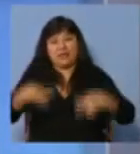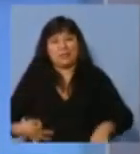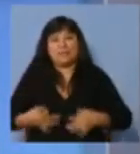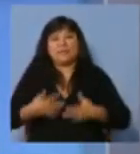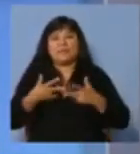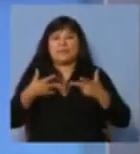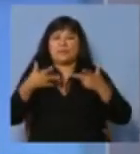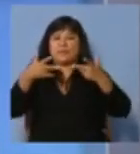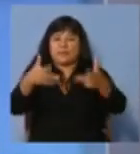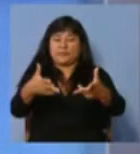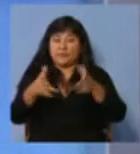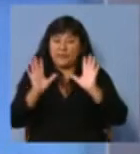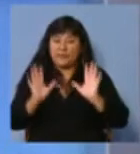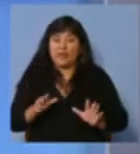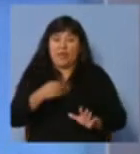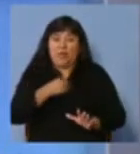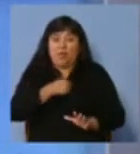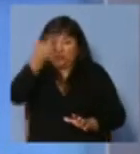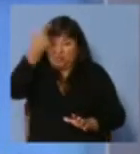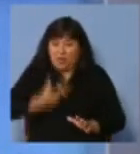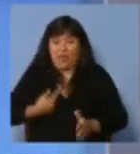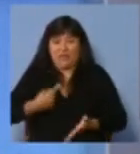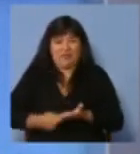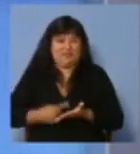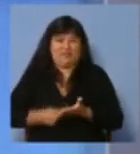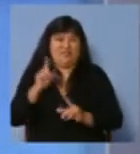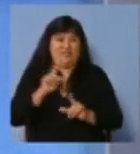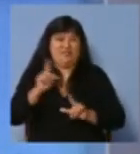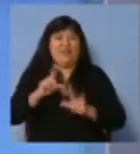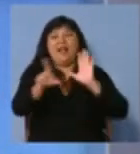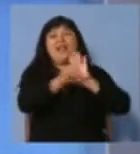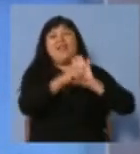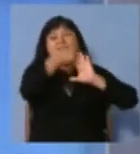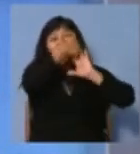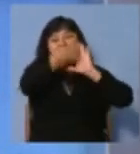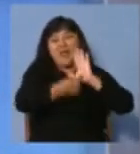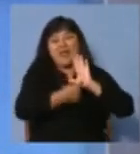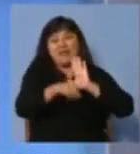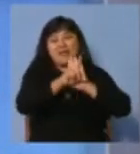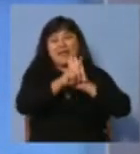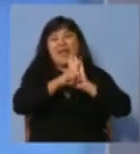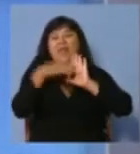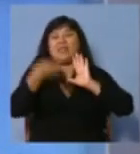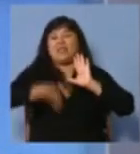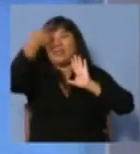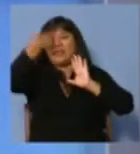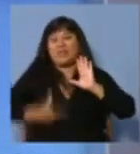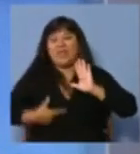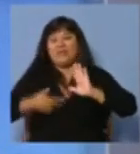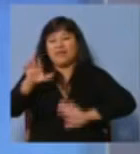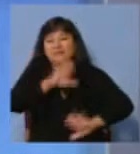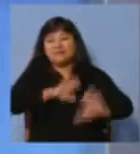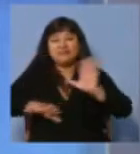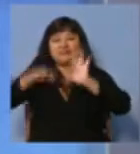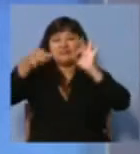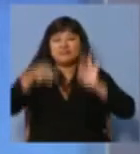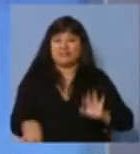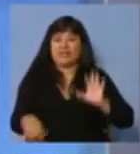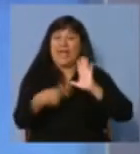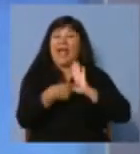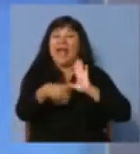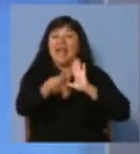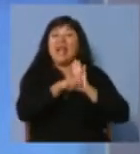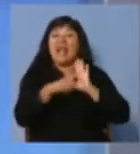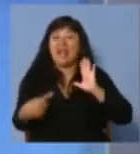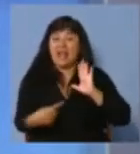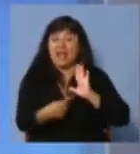por voluntad propia sino por la decisión de las leyes vigentes que como debemos actuar entonces por ahí